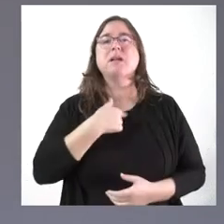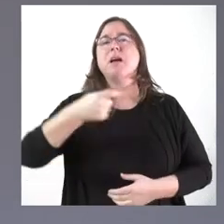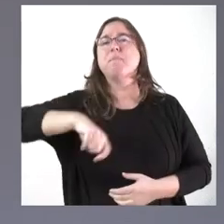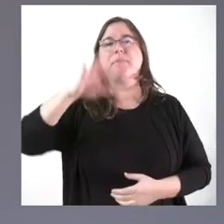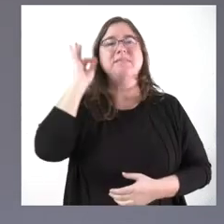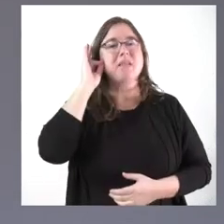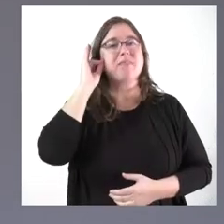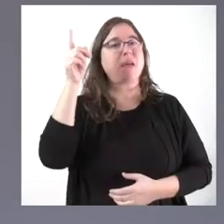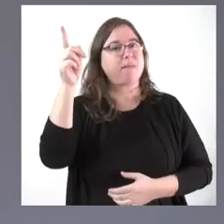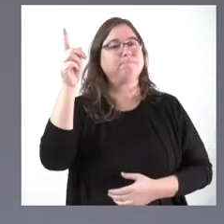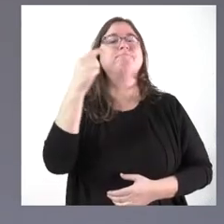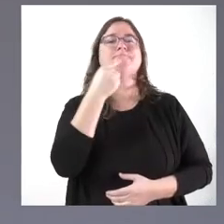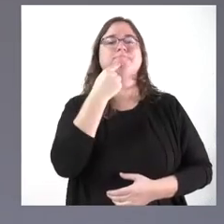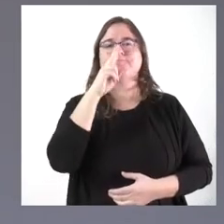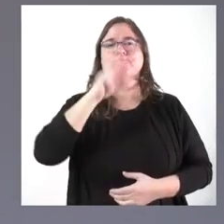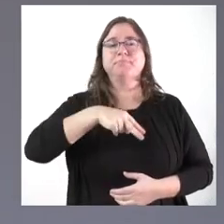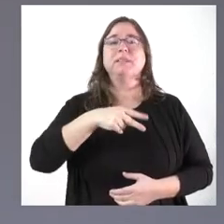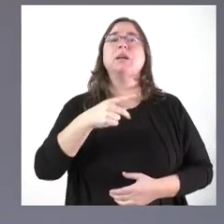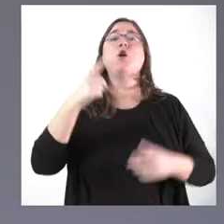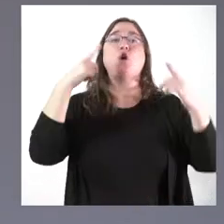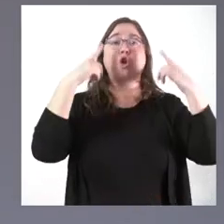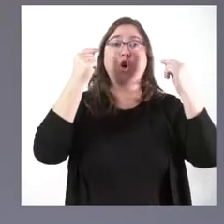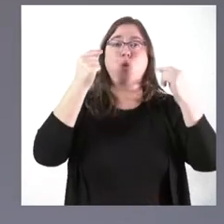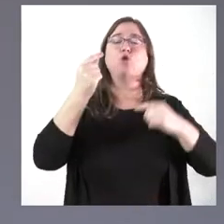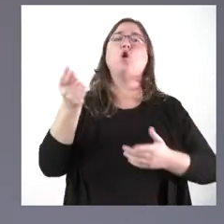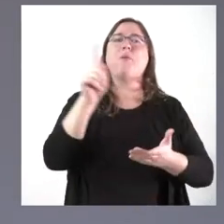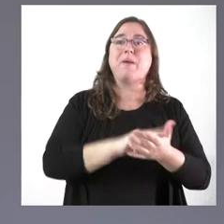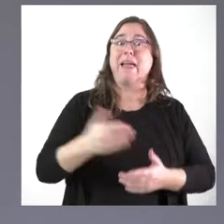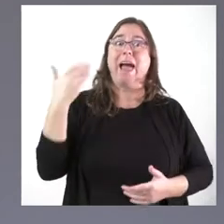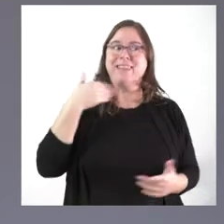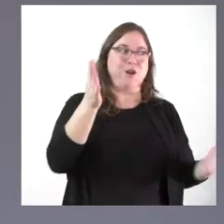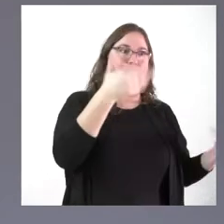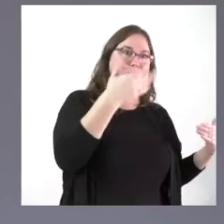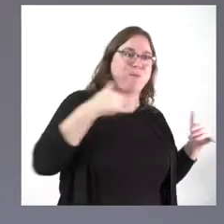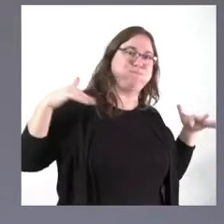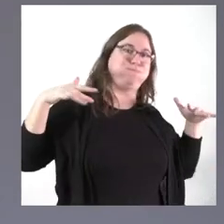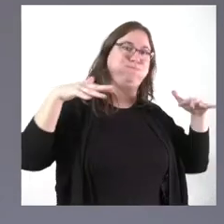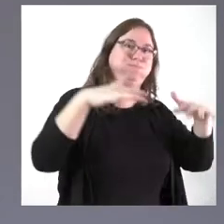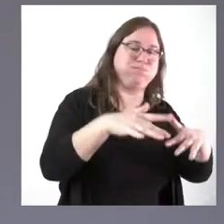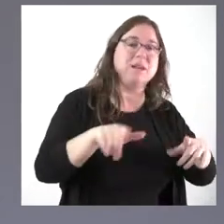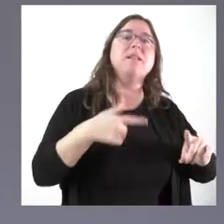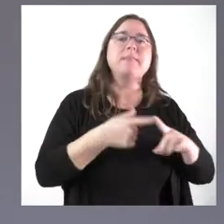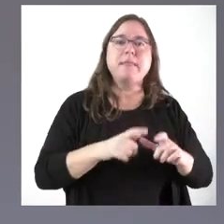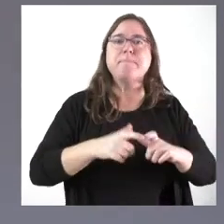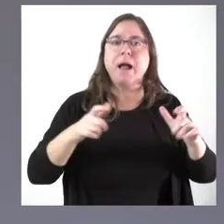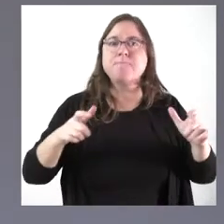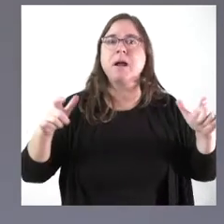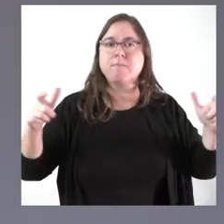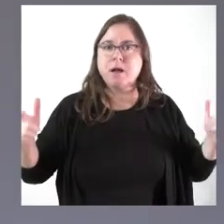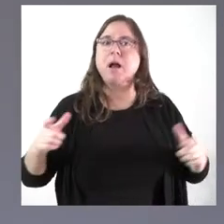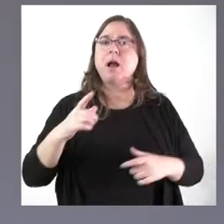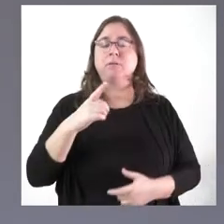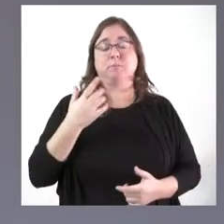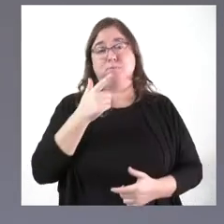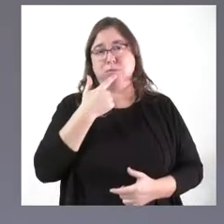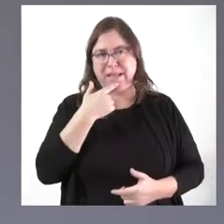reconoce que a los sordos han regresado a territorios que no estaban reconoce que hay un crecimiento de las poblaciones reconoce que provoca